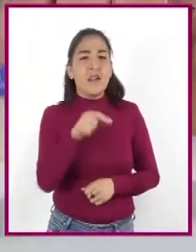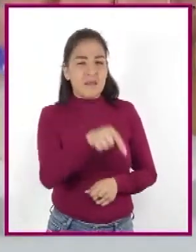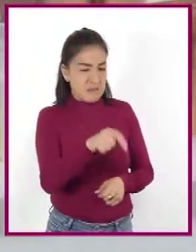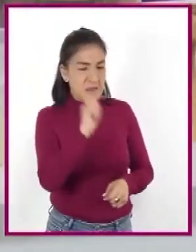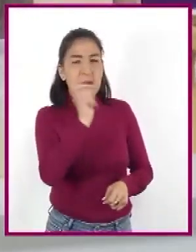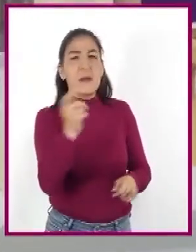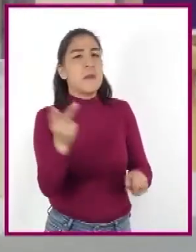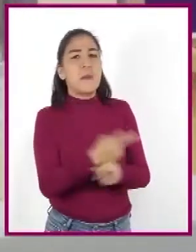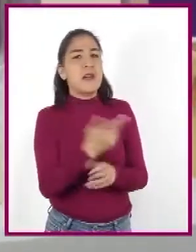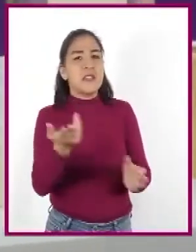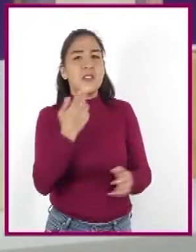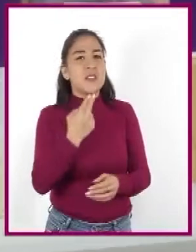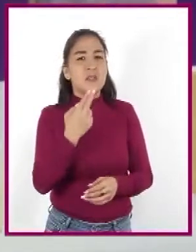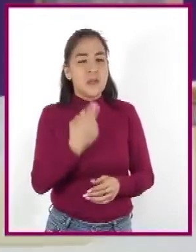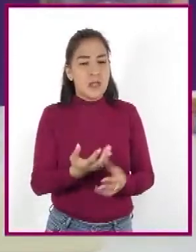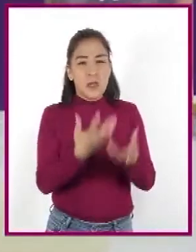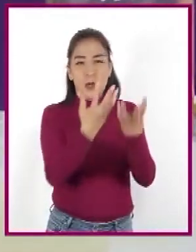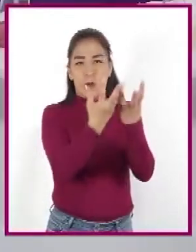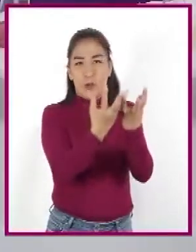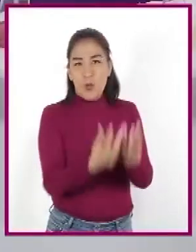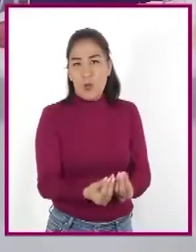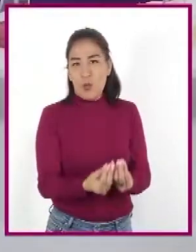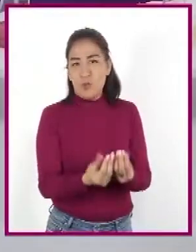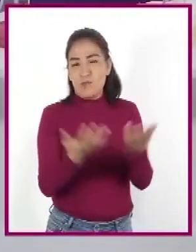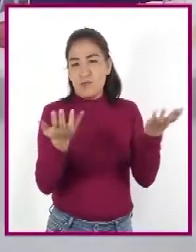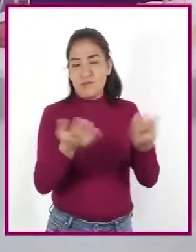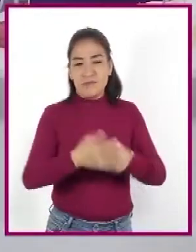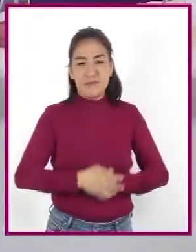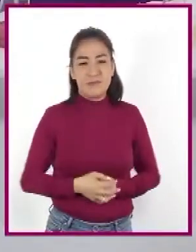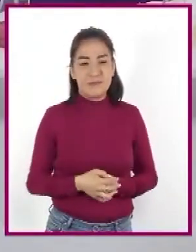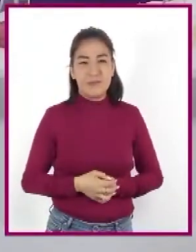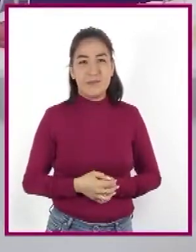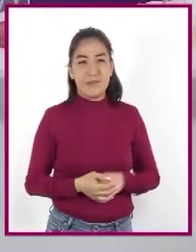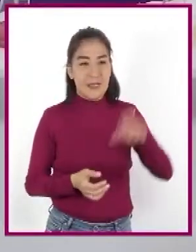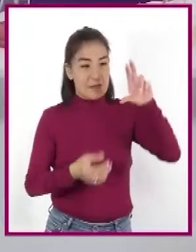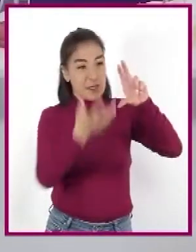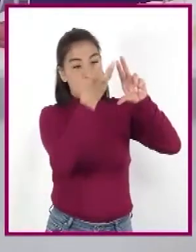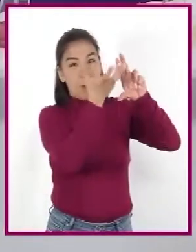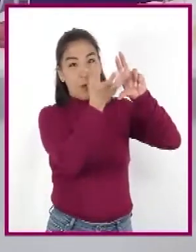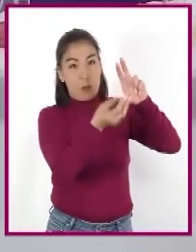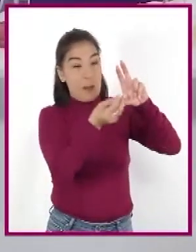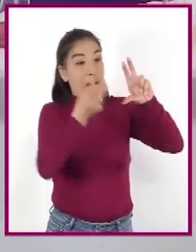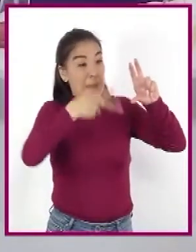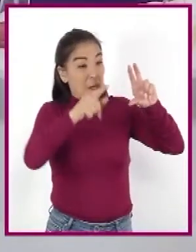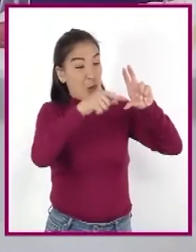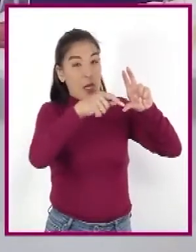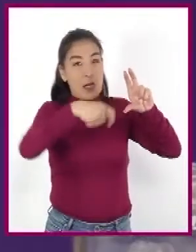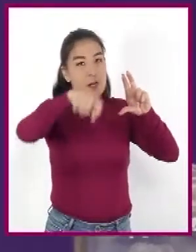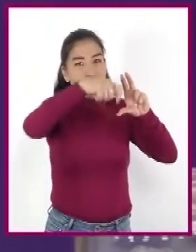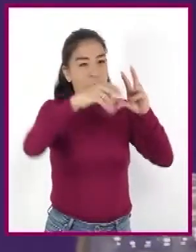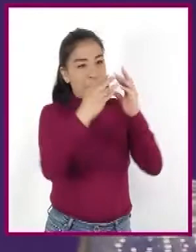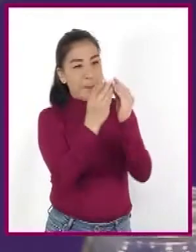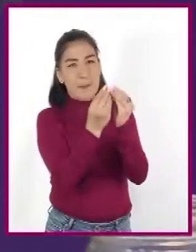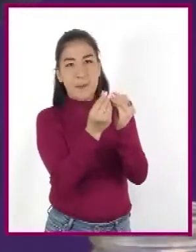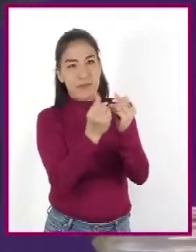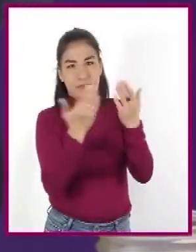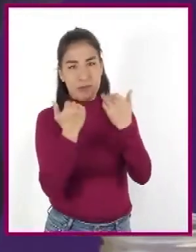azúcar, maestro? Se va al fondo, ¿no es así? Se va al fondo y no Pero se disuelve. no se disuelve, pero en el momento que